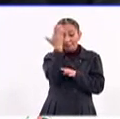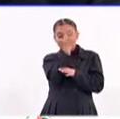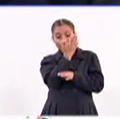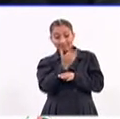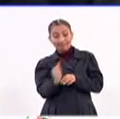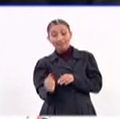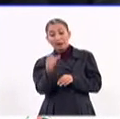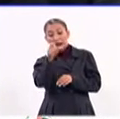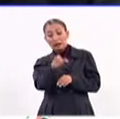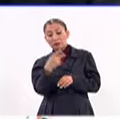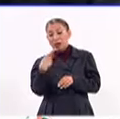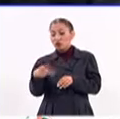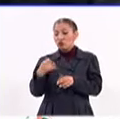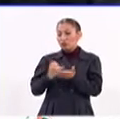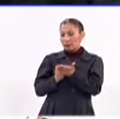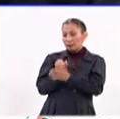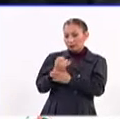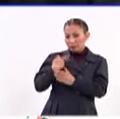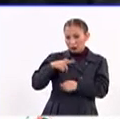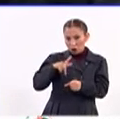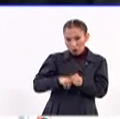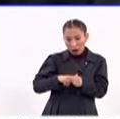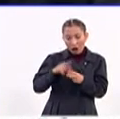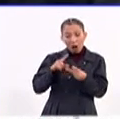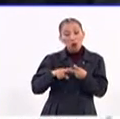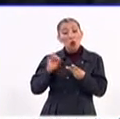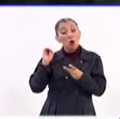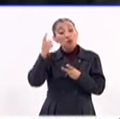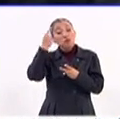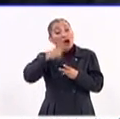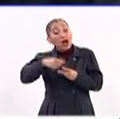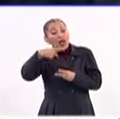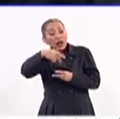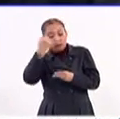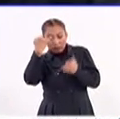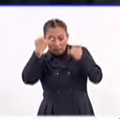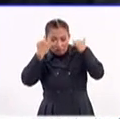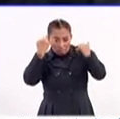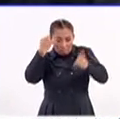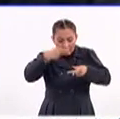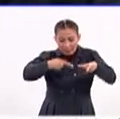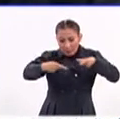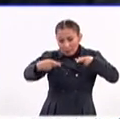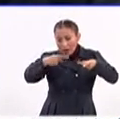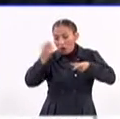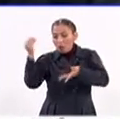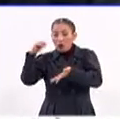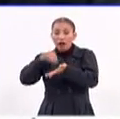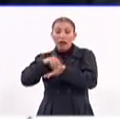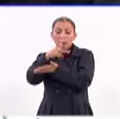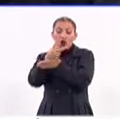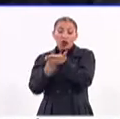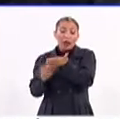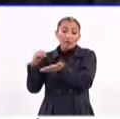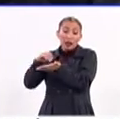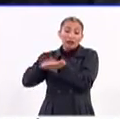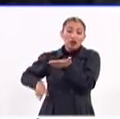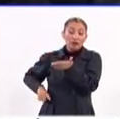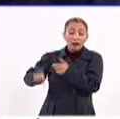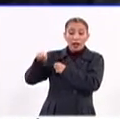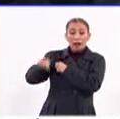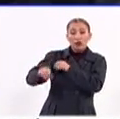capacidad a la toma de decisiones personales o para diseñar e implementar políticas